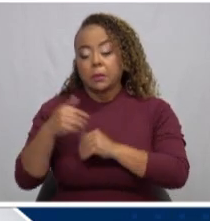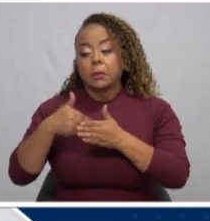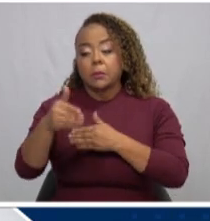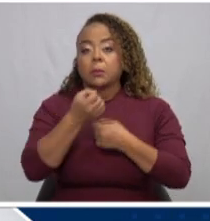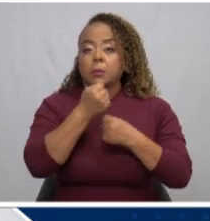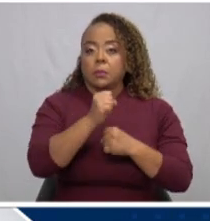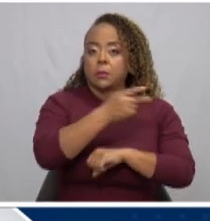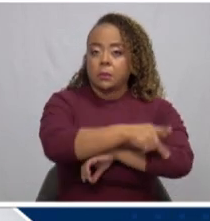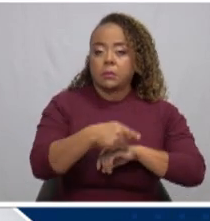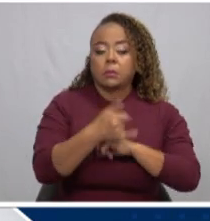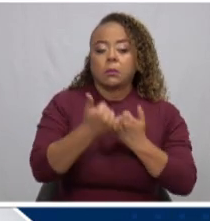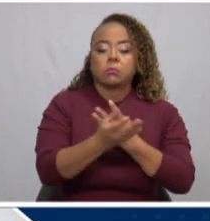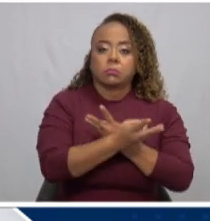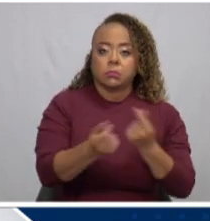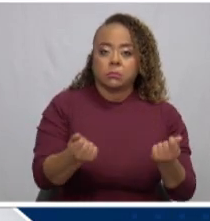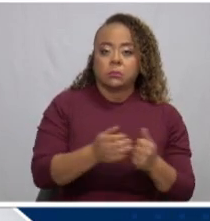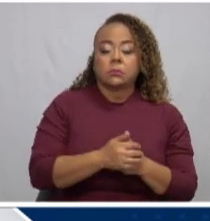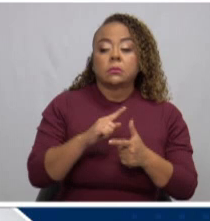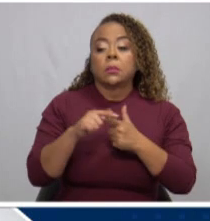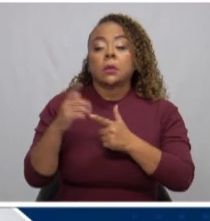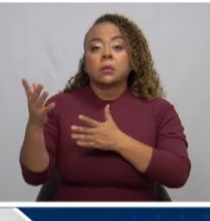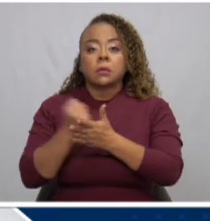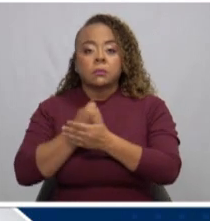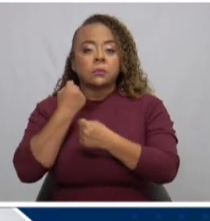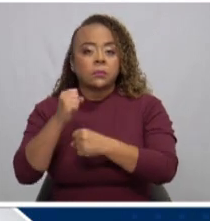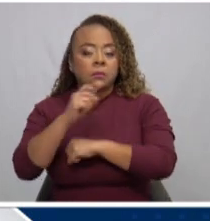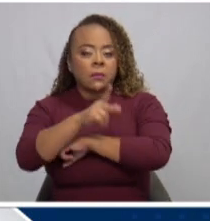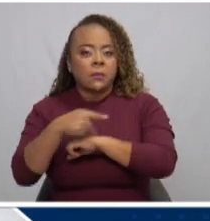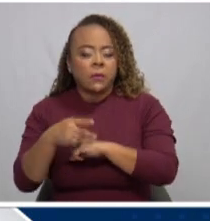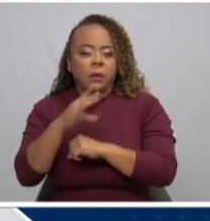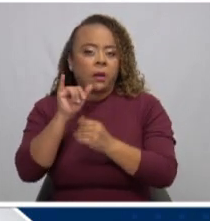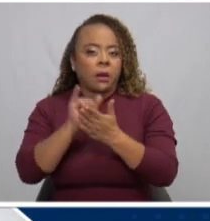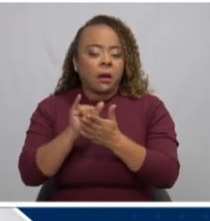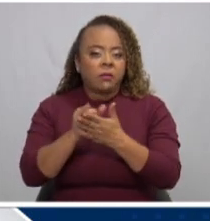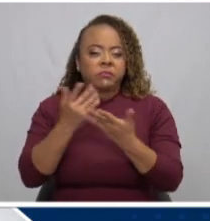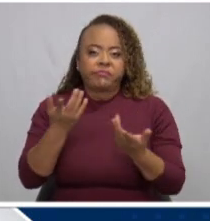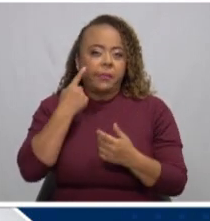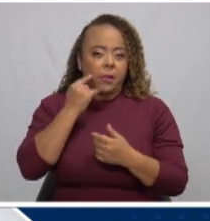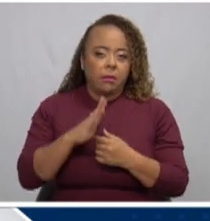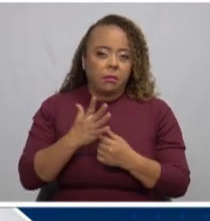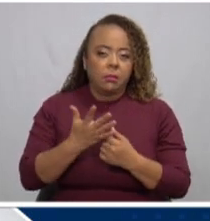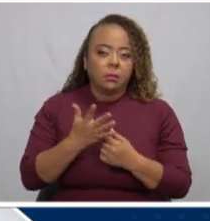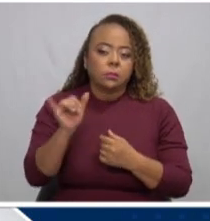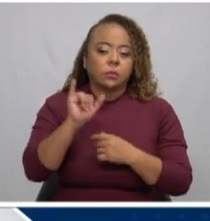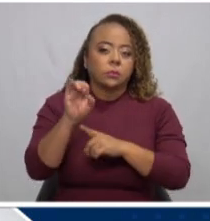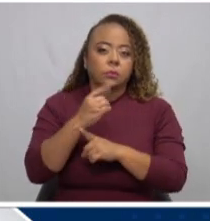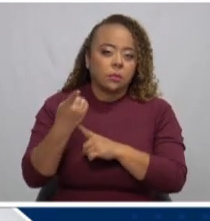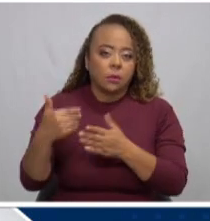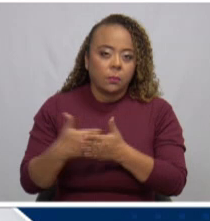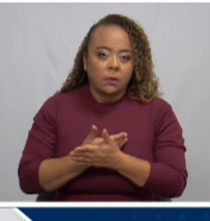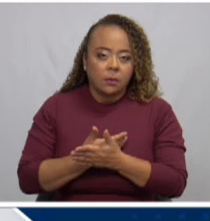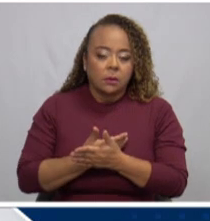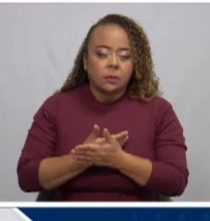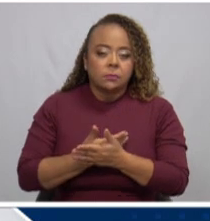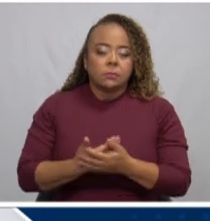municipal punta Arenas había desaparecido les cobraron lo del municipal punta Arenas siendo una sociedad y